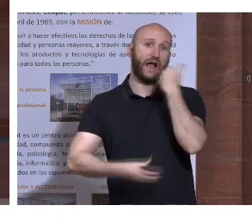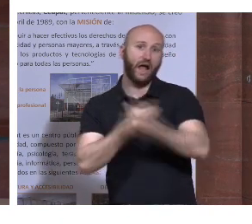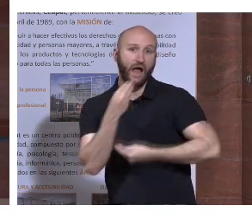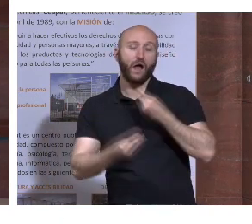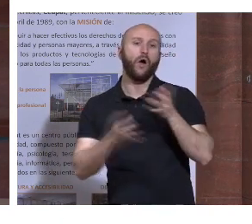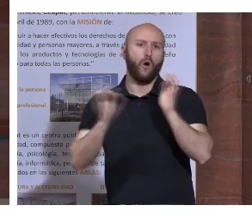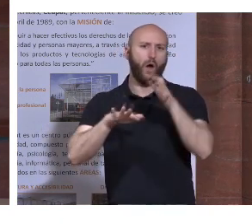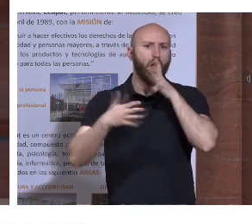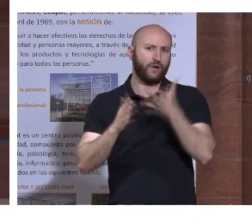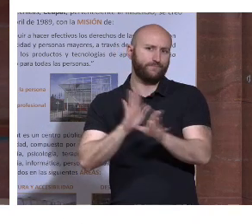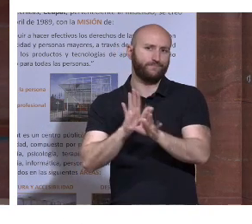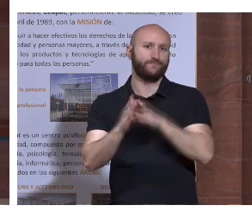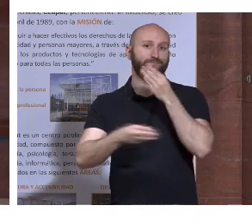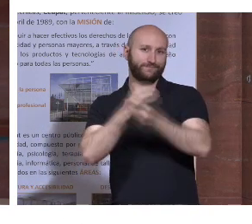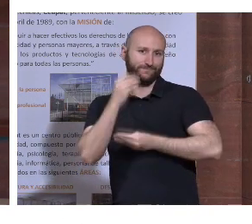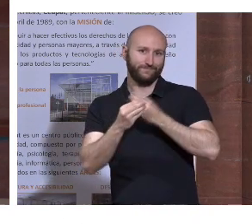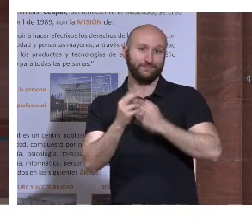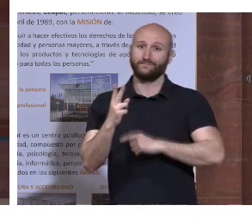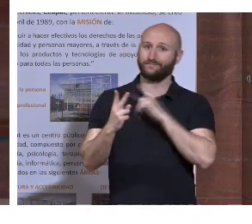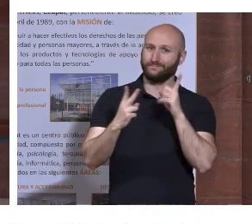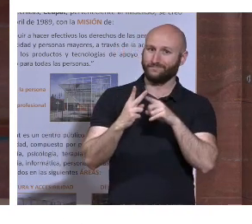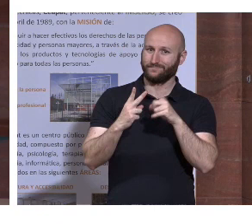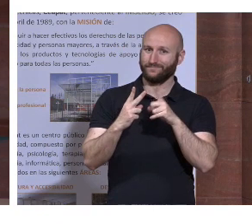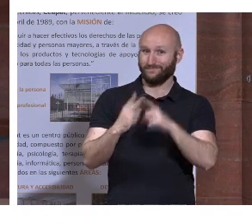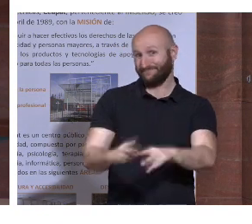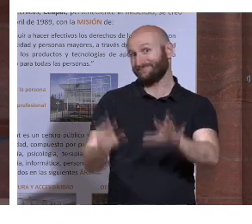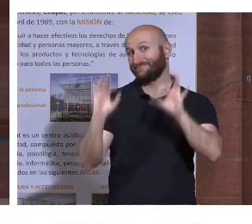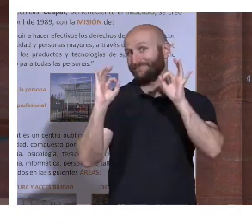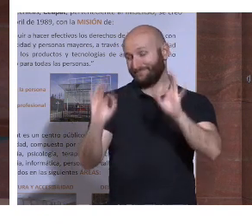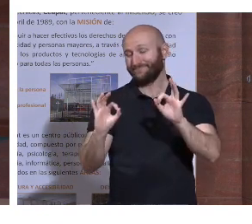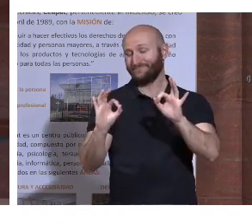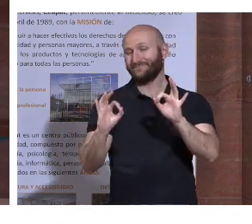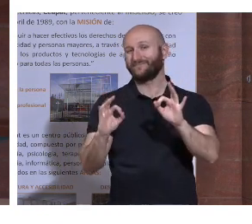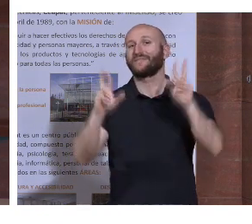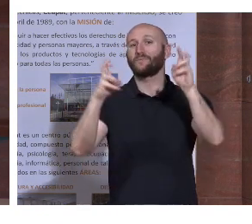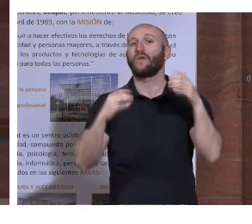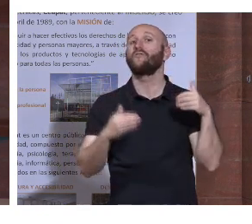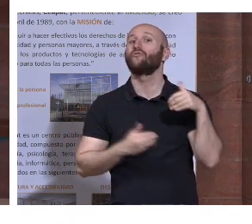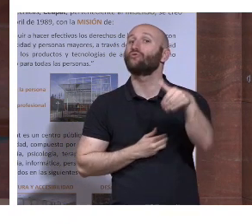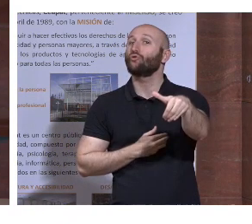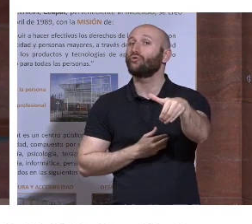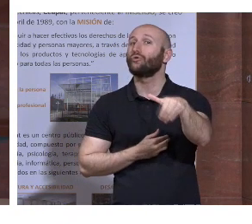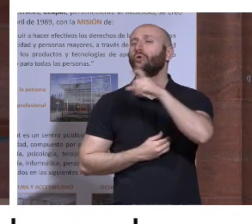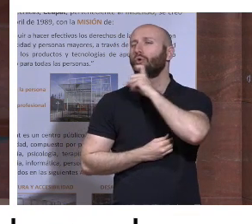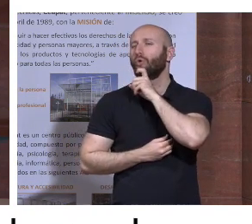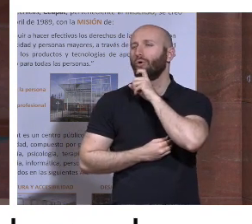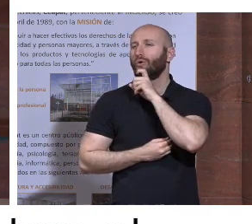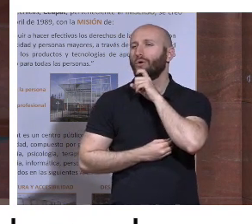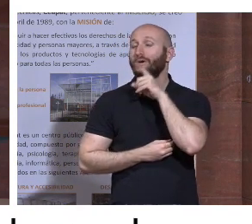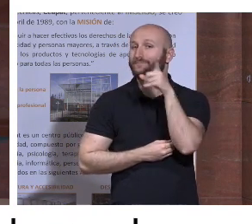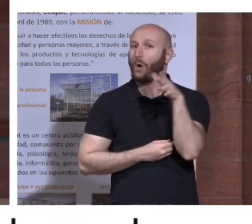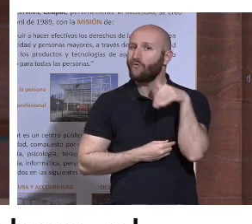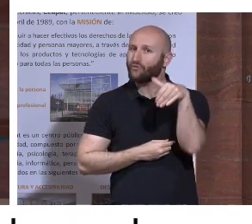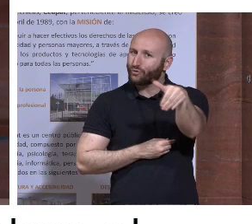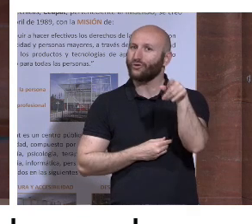estén realizando, y la segunda, como no puede ser de otra manera, es sobre el futuro, este futuro que tenemos que